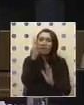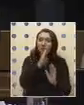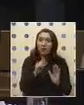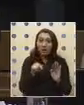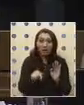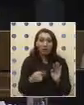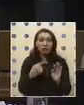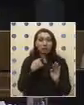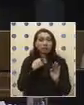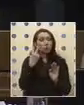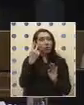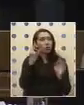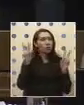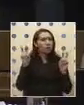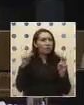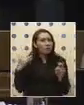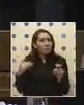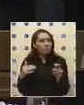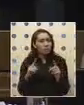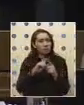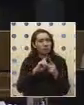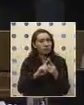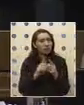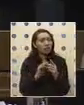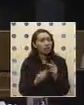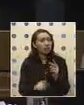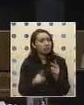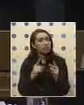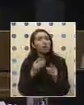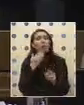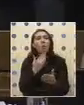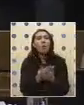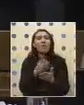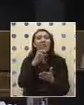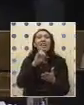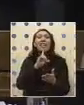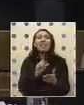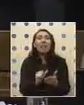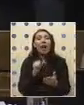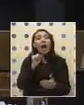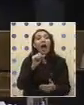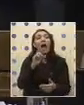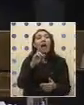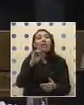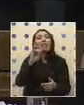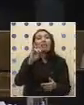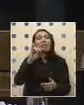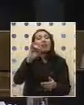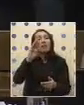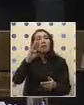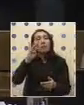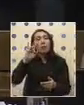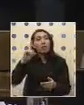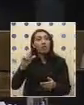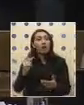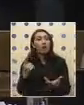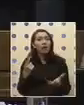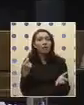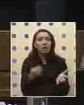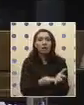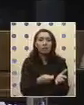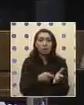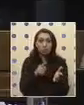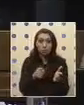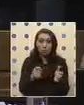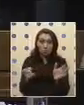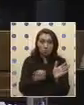Aquí se han afectado dos temas fundamentales. Cuando se hace la renta atribuida, Presidente, le van a cobrar